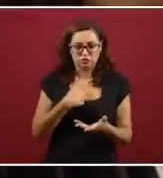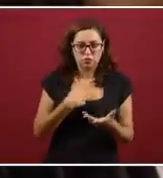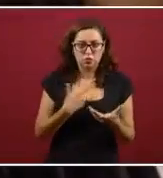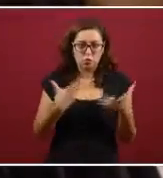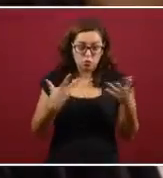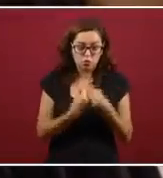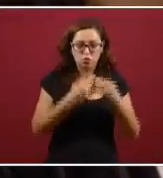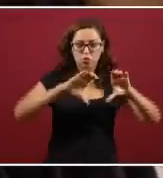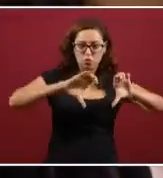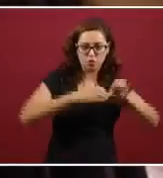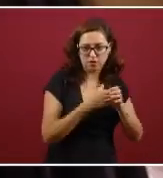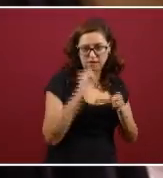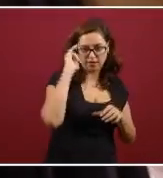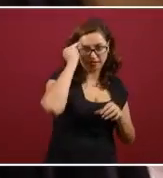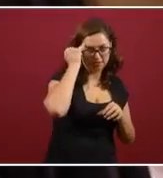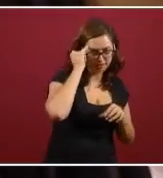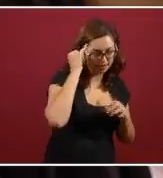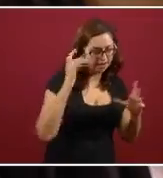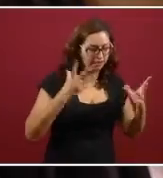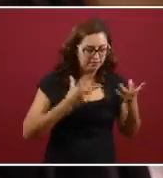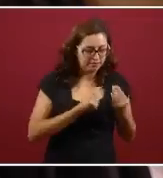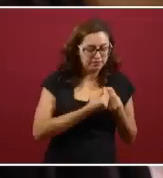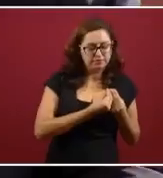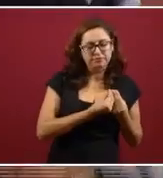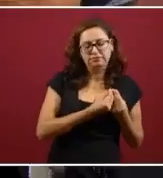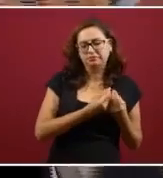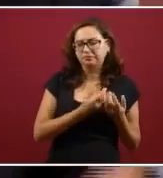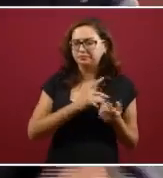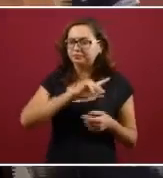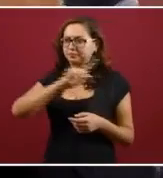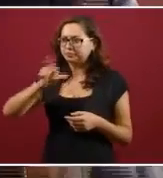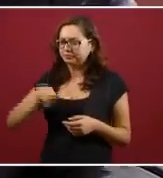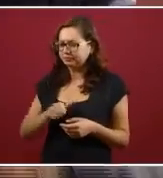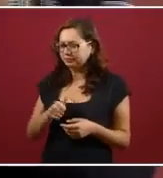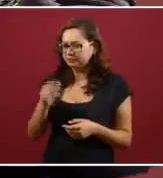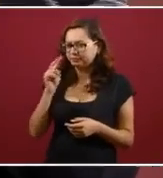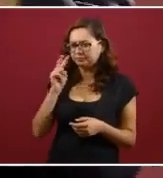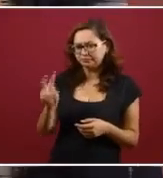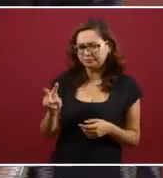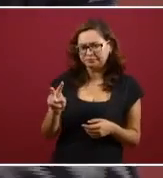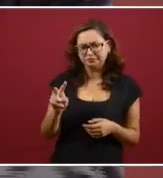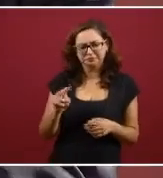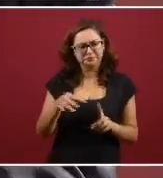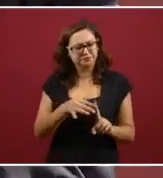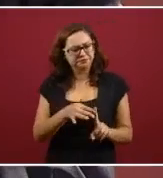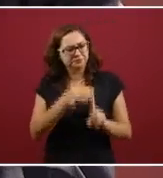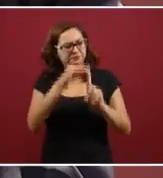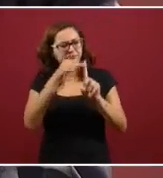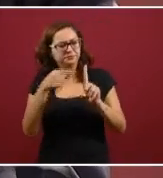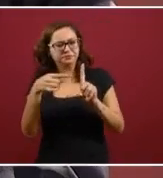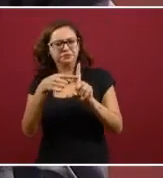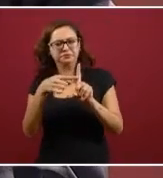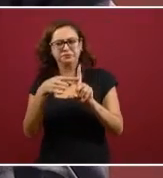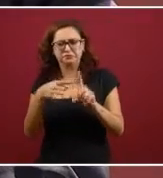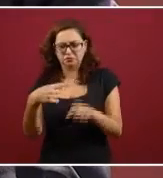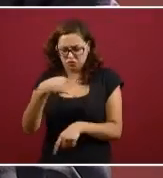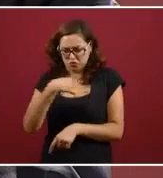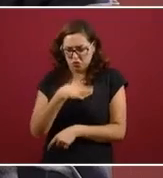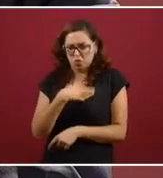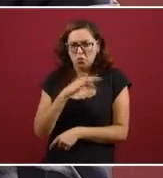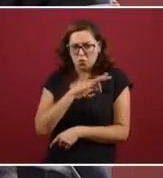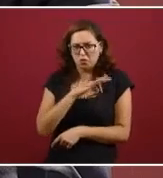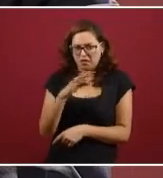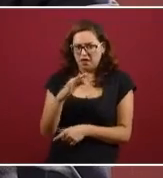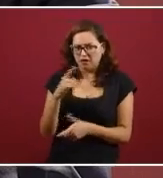indígenas y se llegó a la conclusión de que yo podía llevar a cabo la democratización del